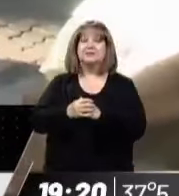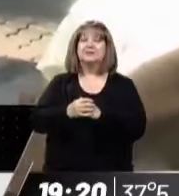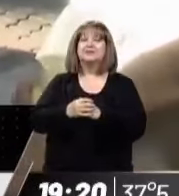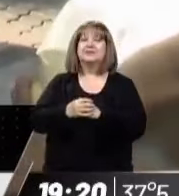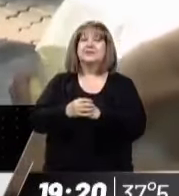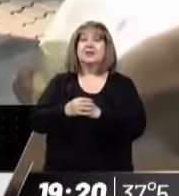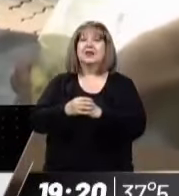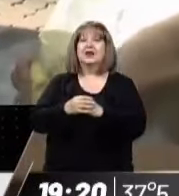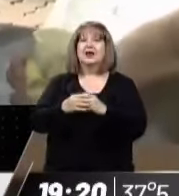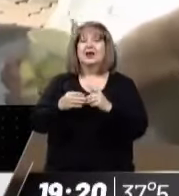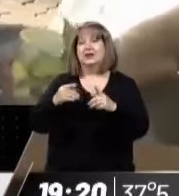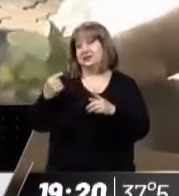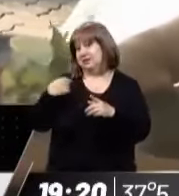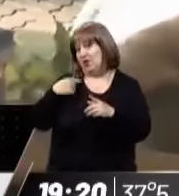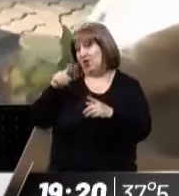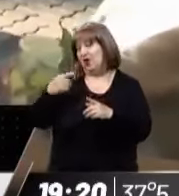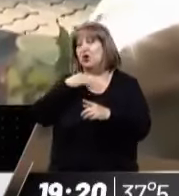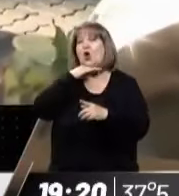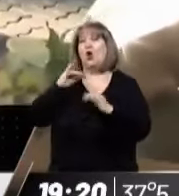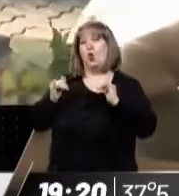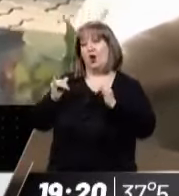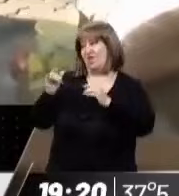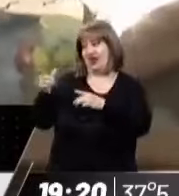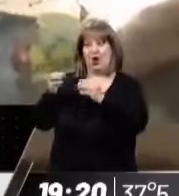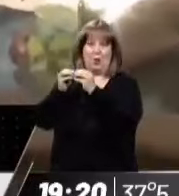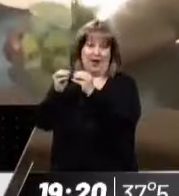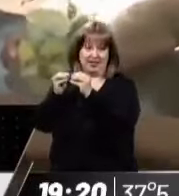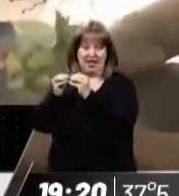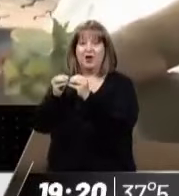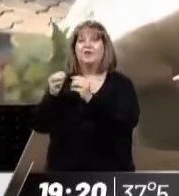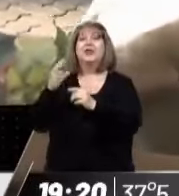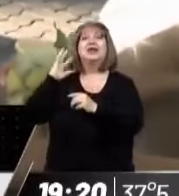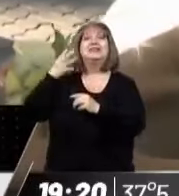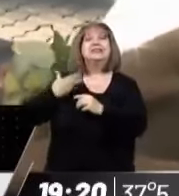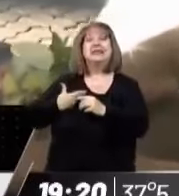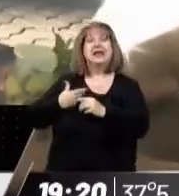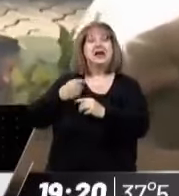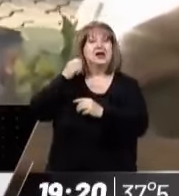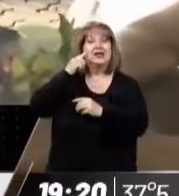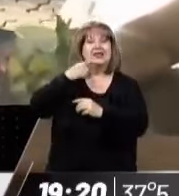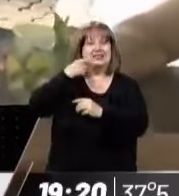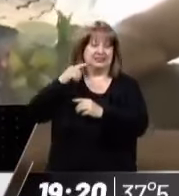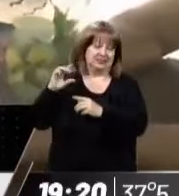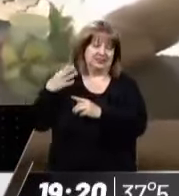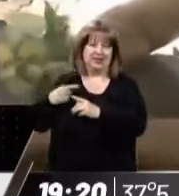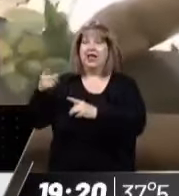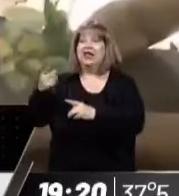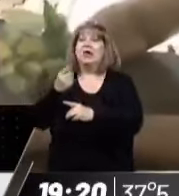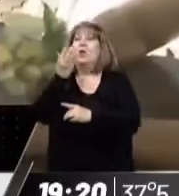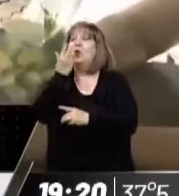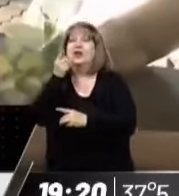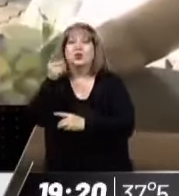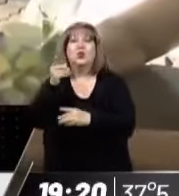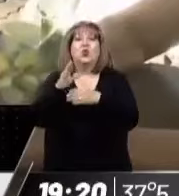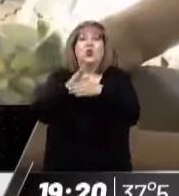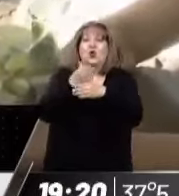a un Julián, como yo, jovencito, parecido a vos. Y a Gisela, que ella es muy de enamorarse. Entonces ella quiere saber de la